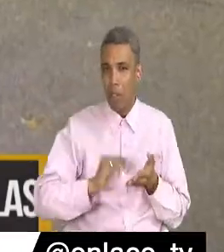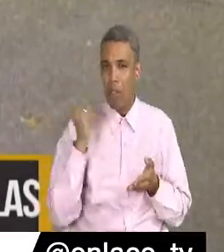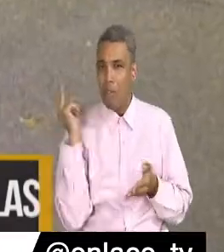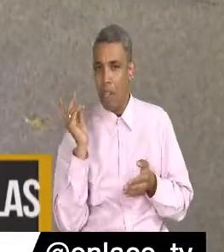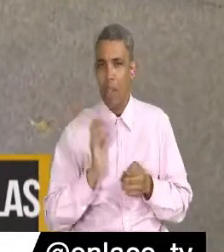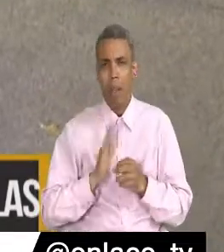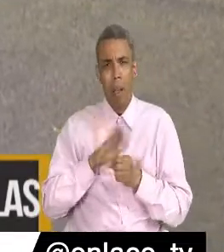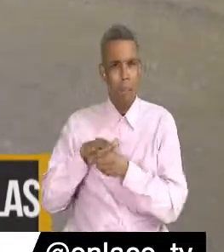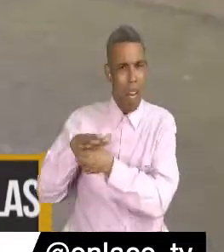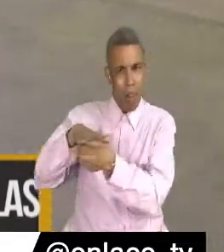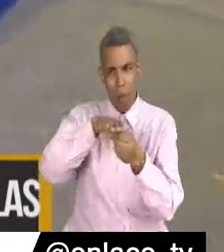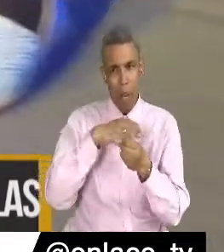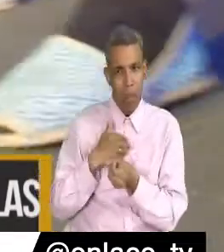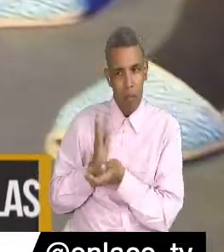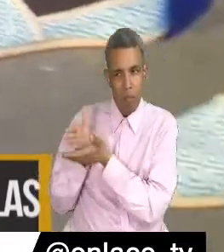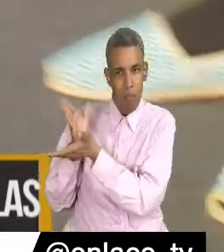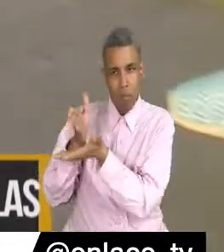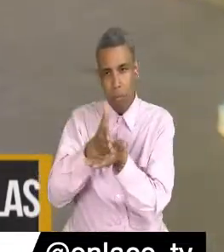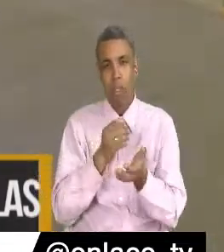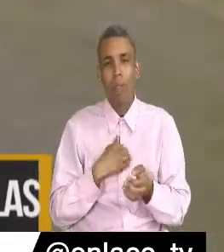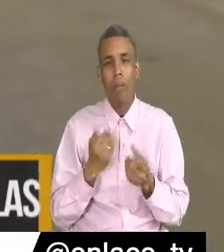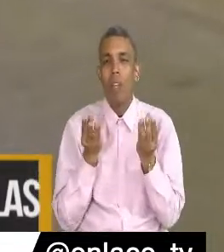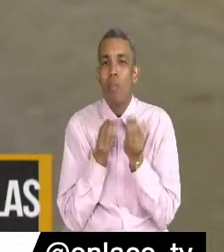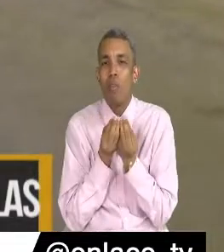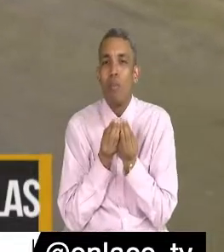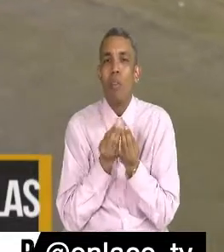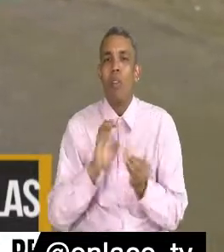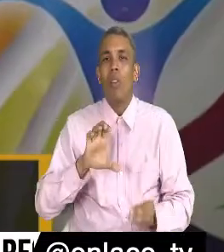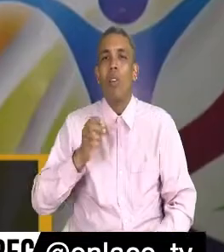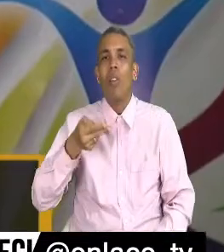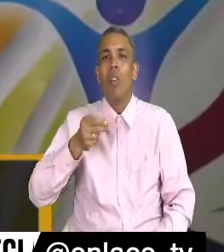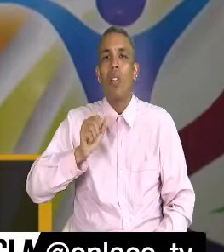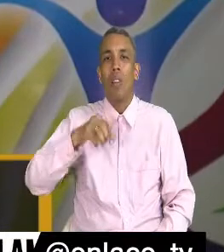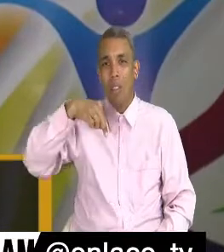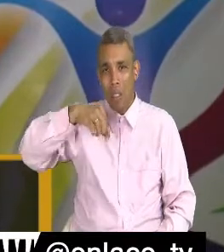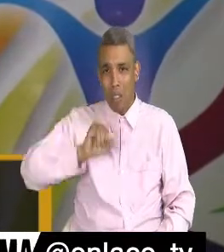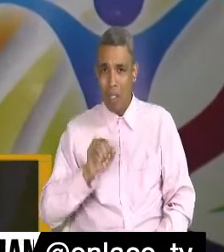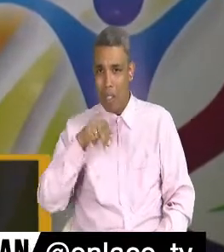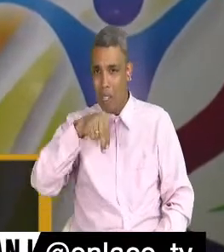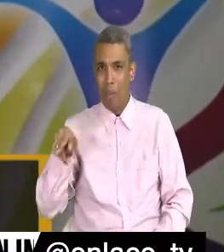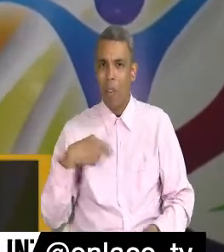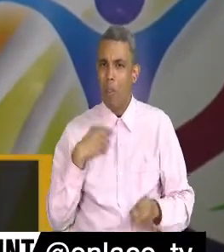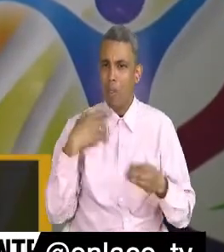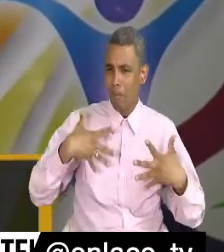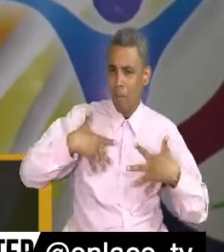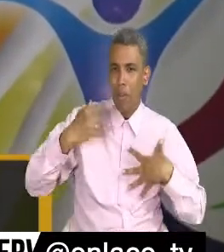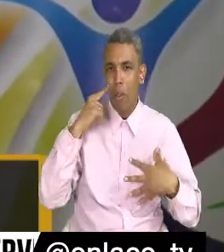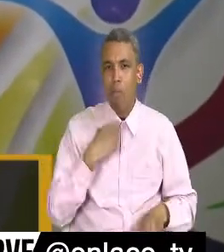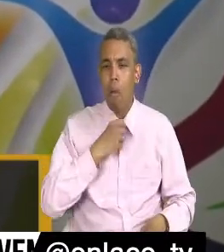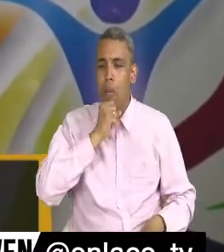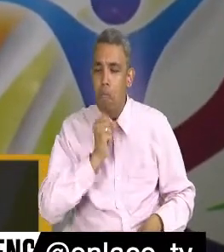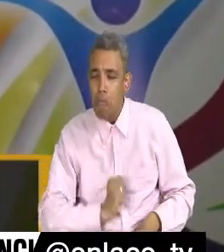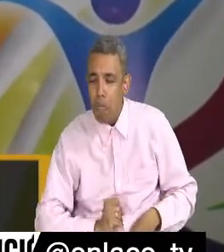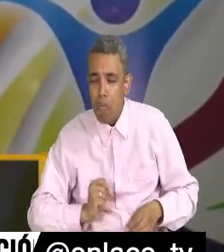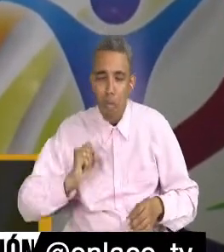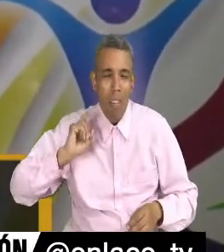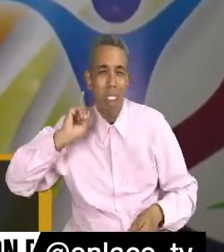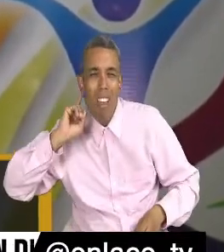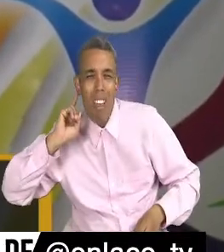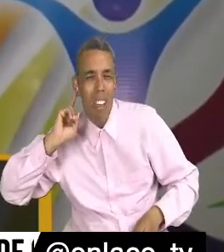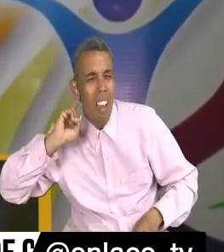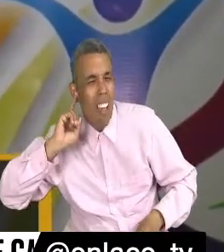convencionales. Hoy Chaplin nos trae una obra que se llama Las viejitas gordas, sordas y su concha de retazos. Es una comedia